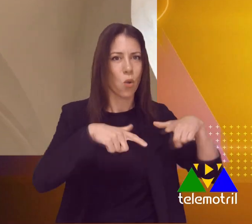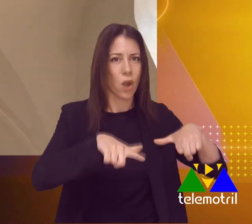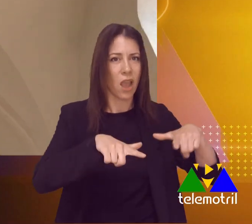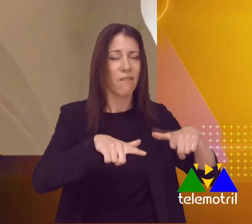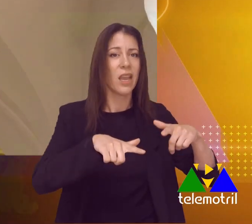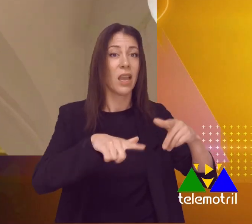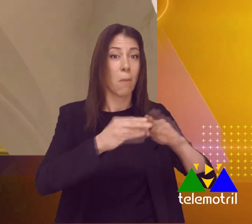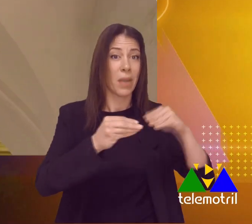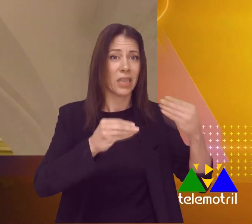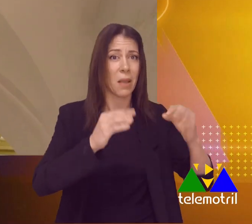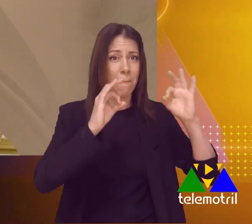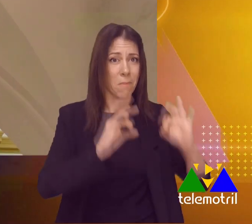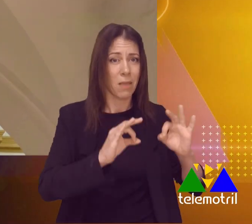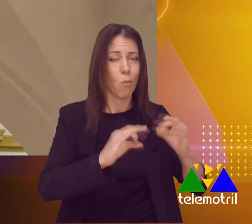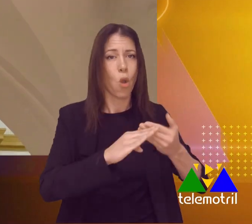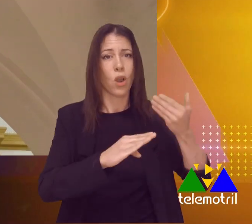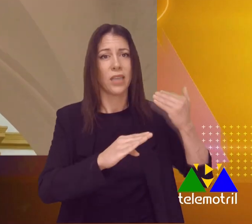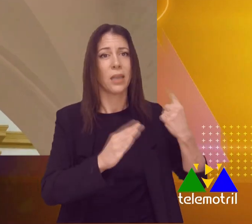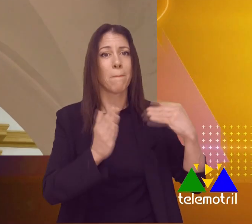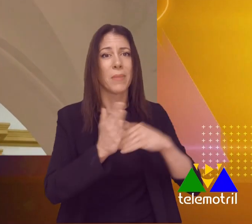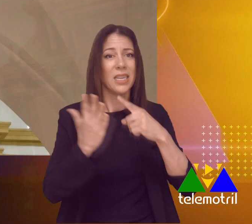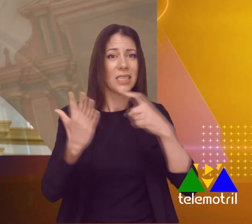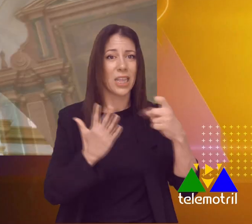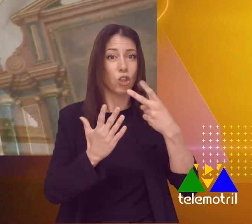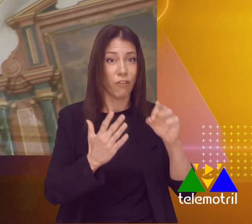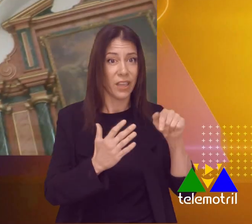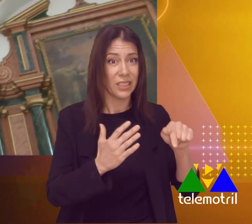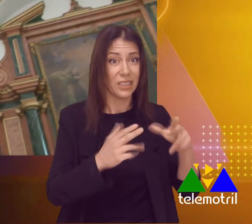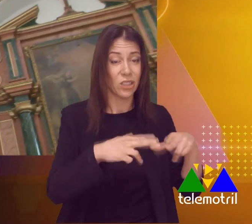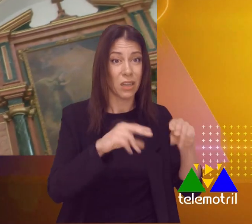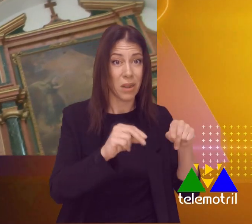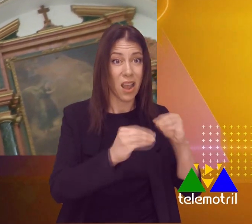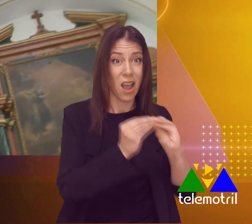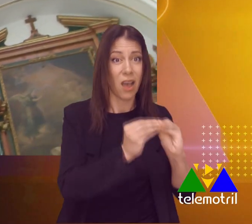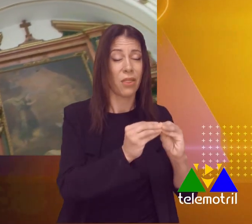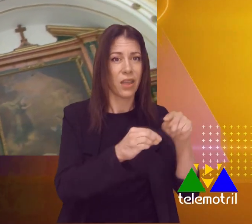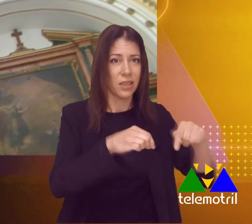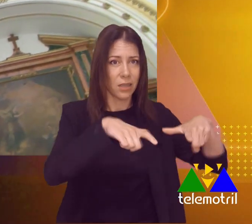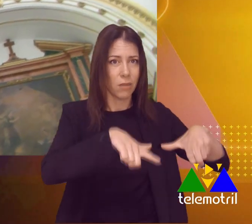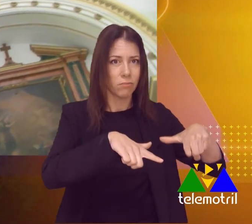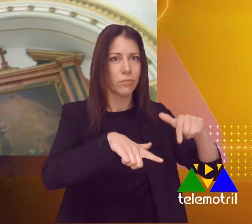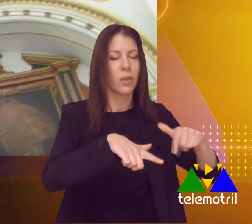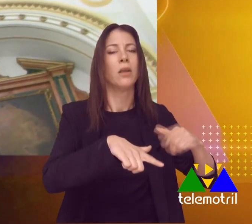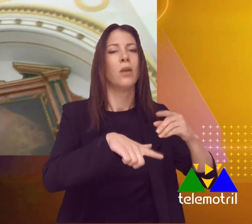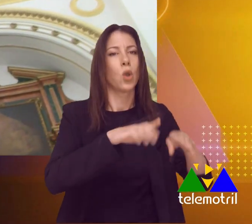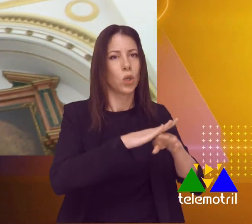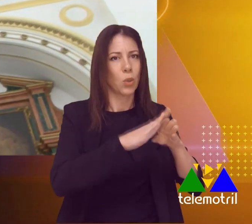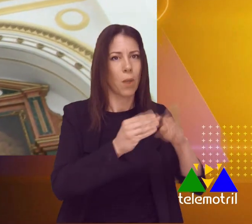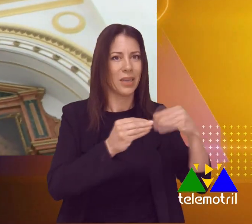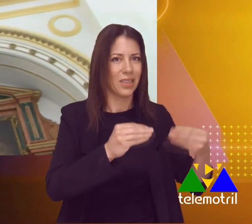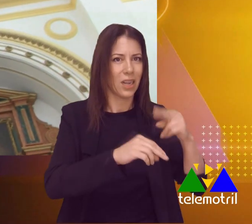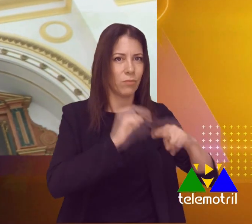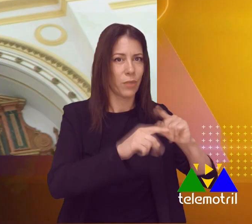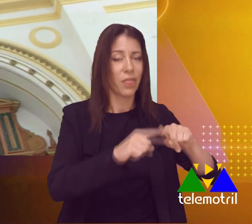que diseñó Ambrosio de Vico en 1620, que es cuando se termina de hacer esta obra de la nave de crucero. Con ello